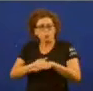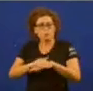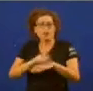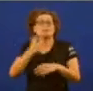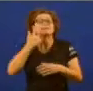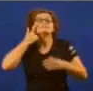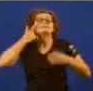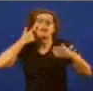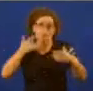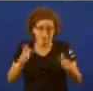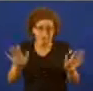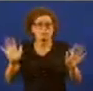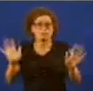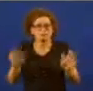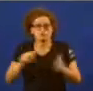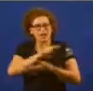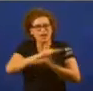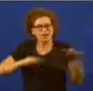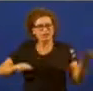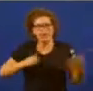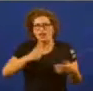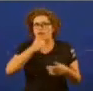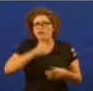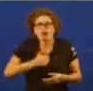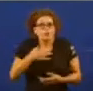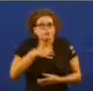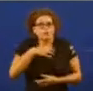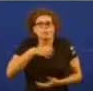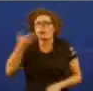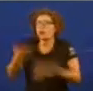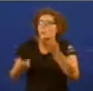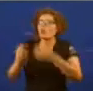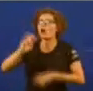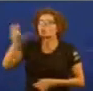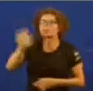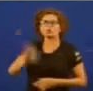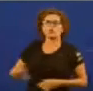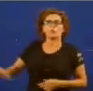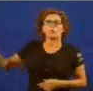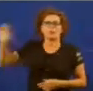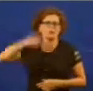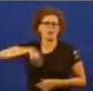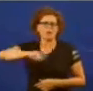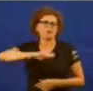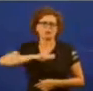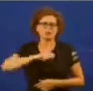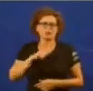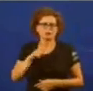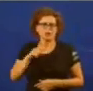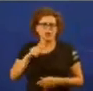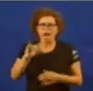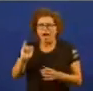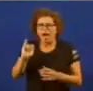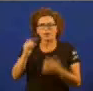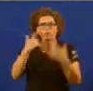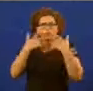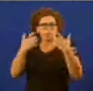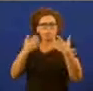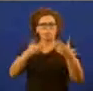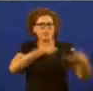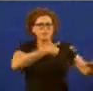afecta a empresarios a banqueiros a casa real e a propia sustiza